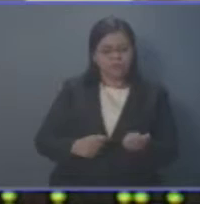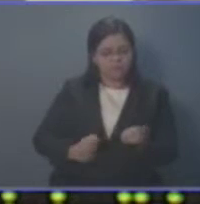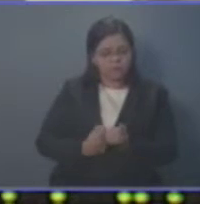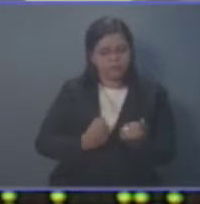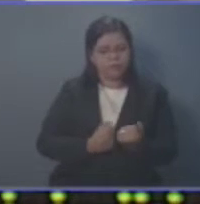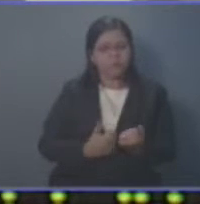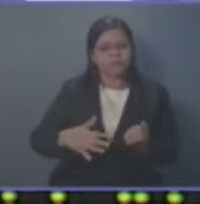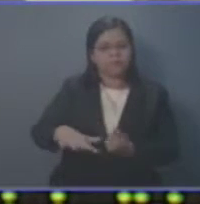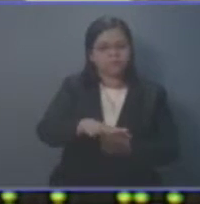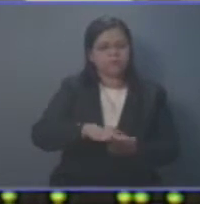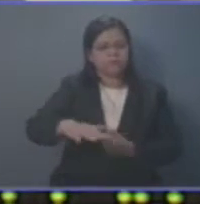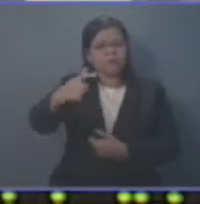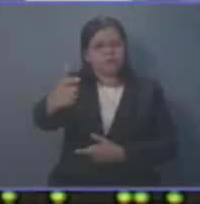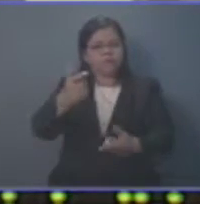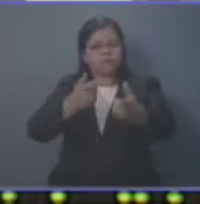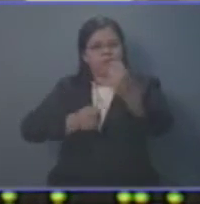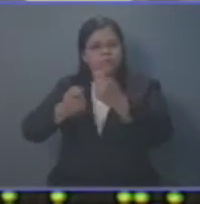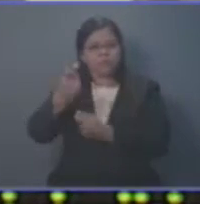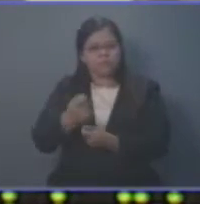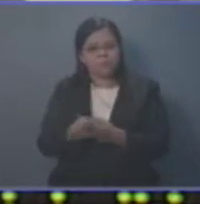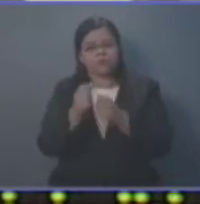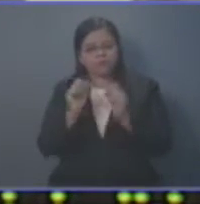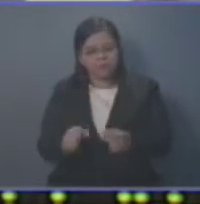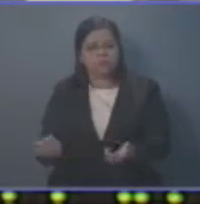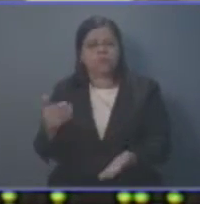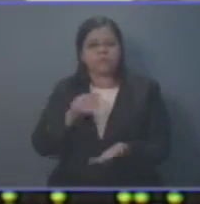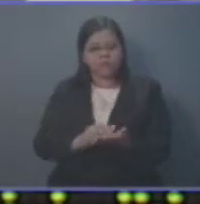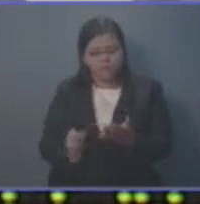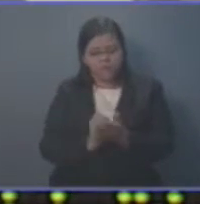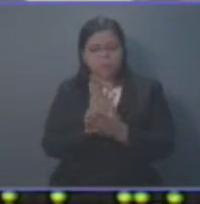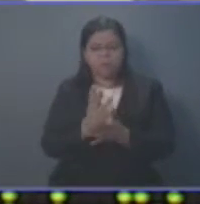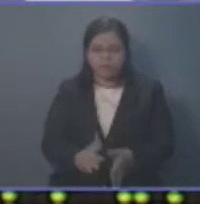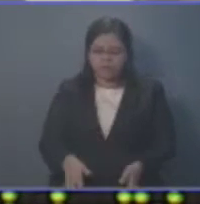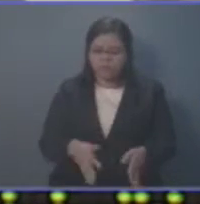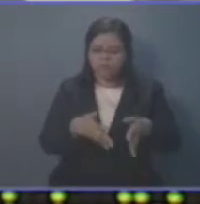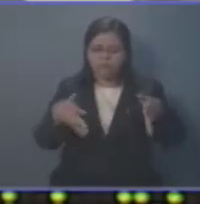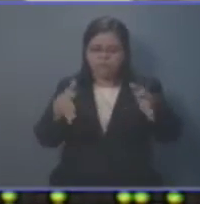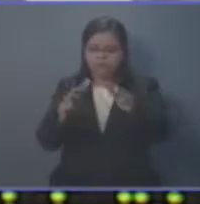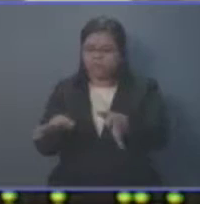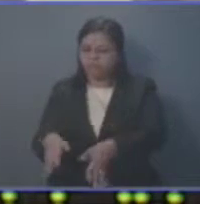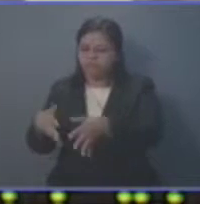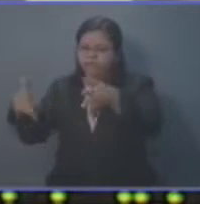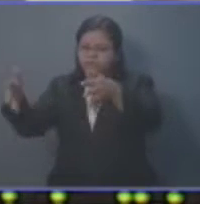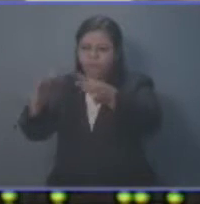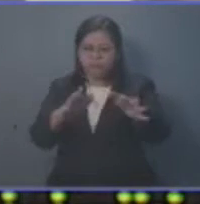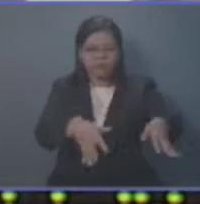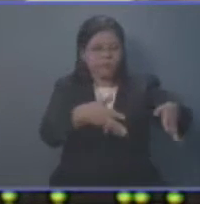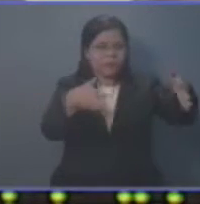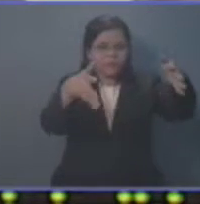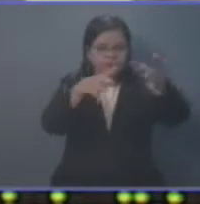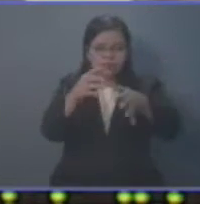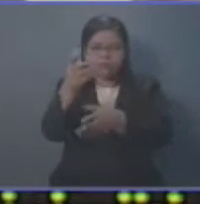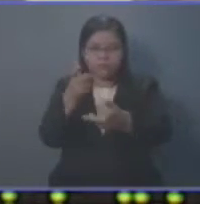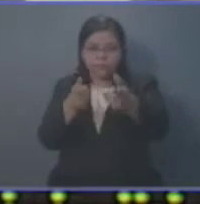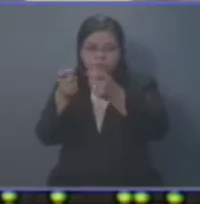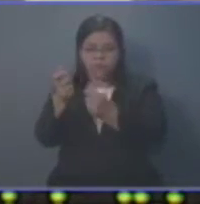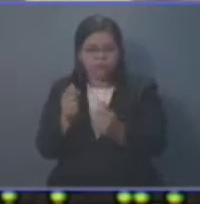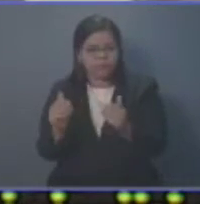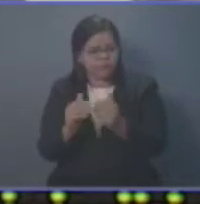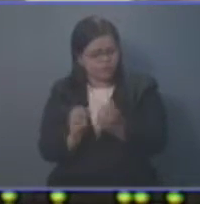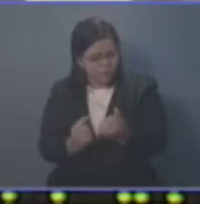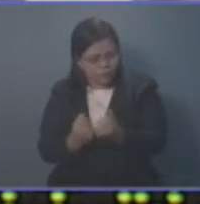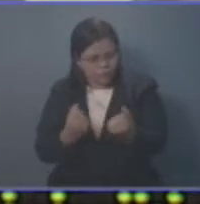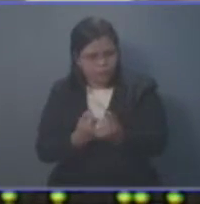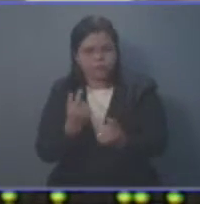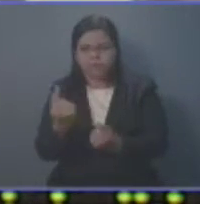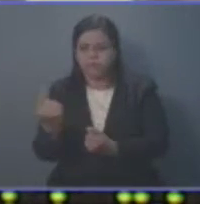sector cafetalero, la renovación del bosque cafetalero, otorgando apoyos, incentivos, financiamiento y otros beneficios a